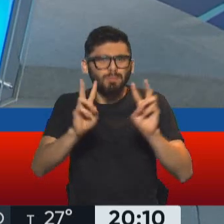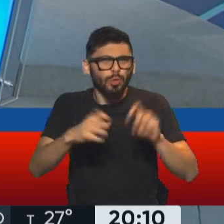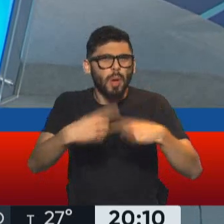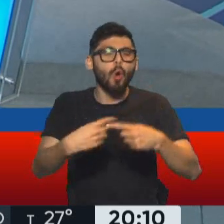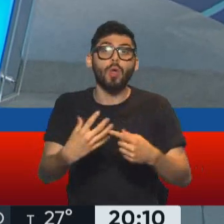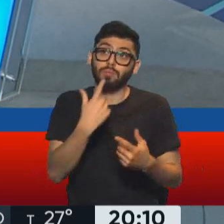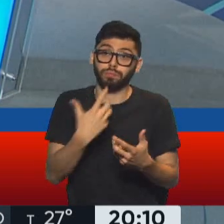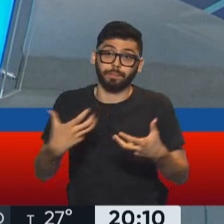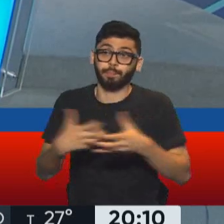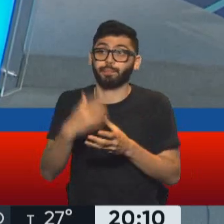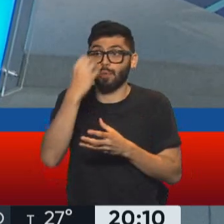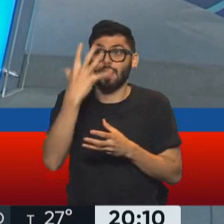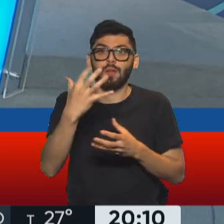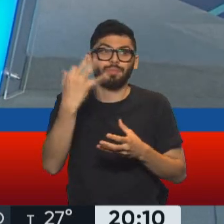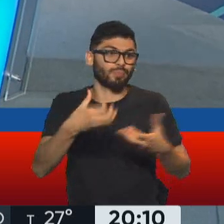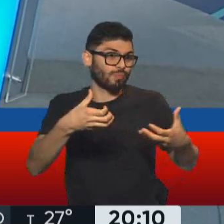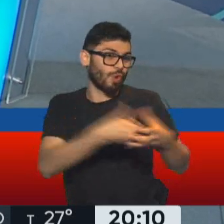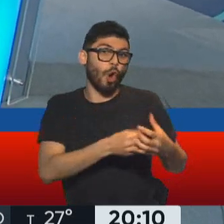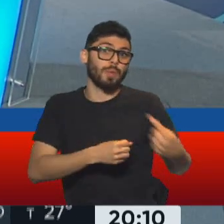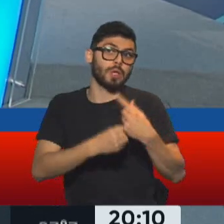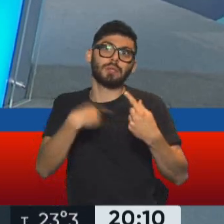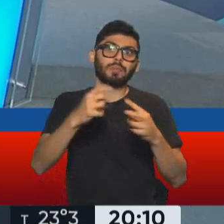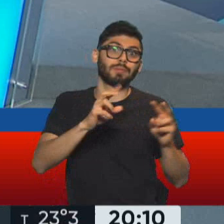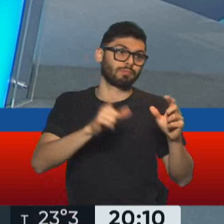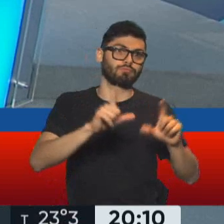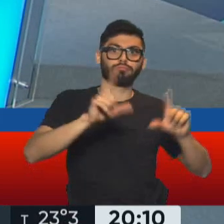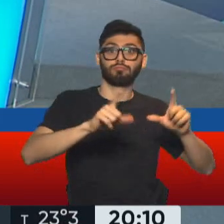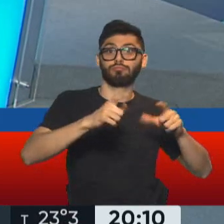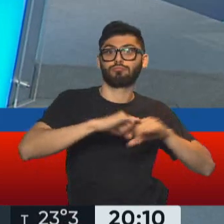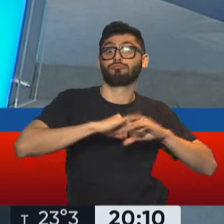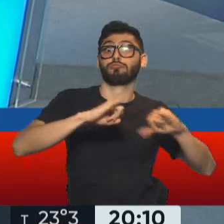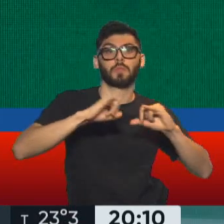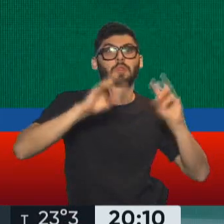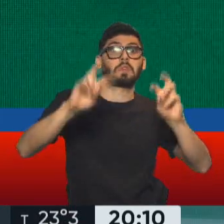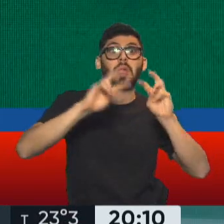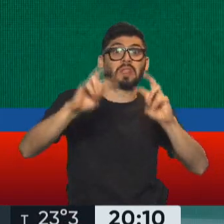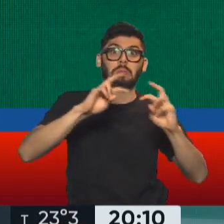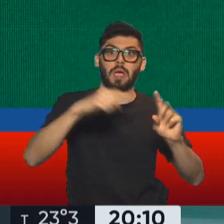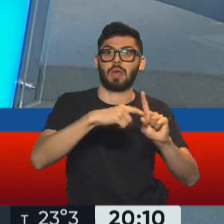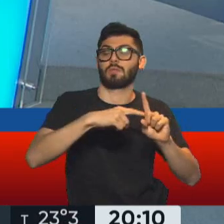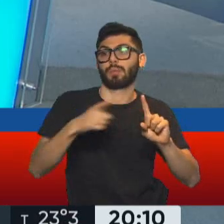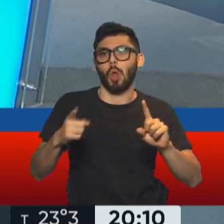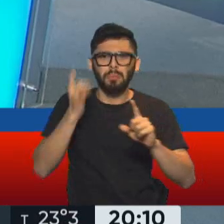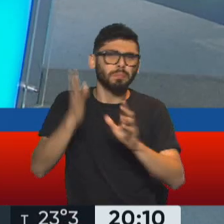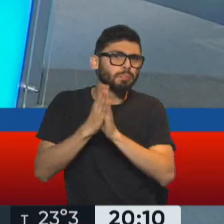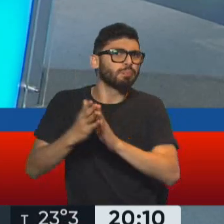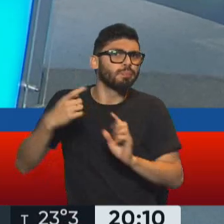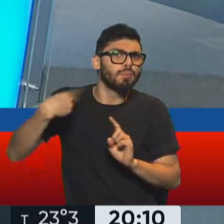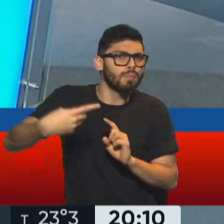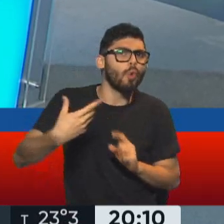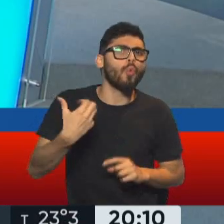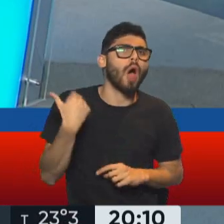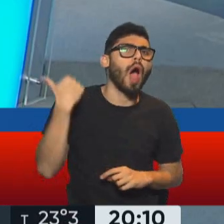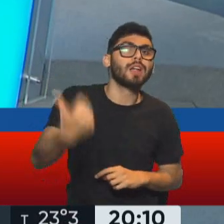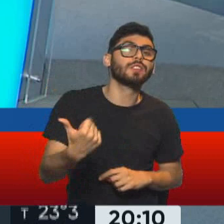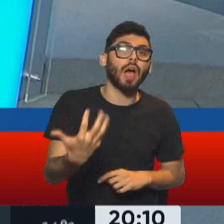La agenda la impone básicamente la oposición con sus medios de comunicación. ¿Hasta cuándo tiene que seguir pidiendo disculpas? Ojo